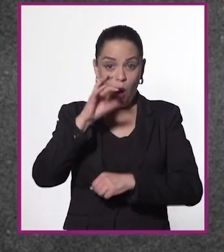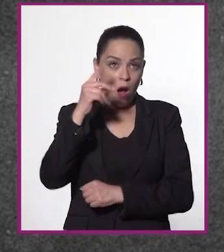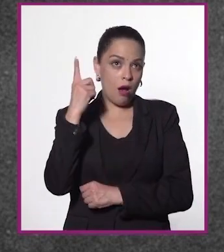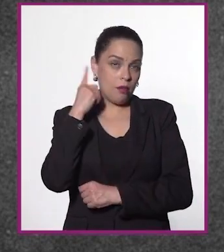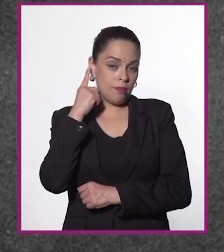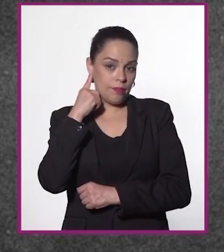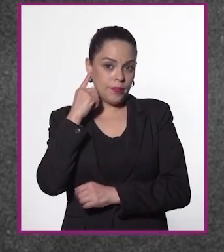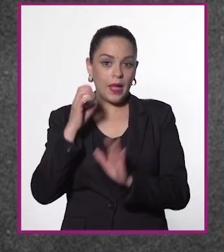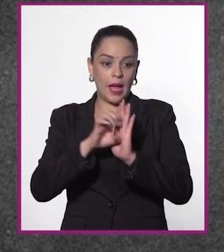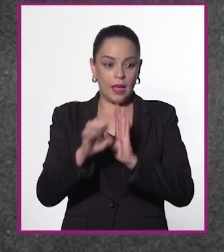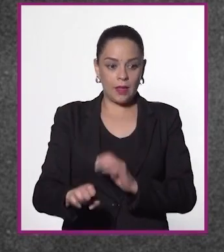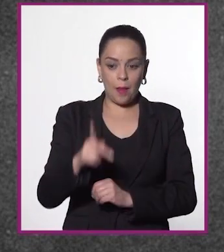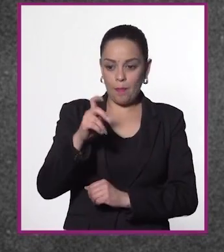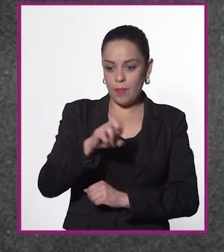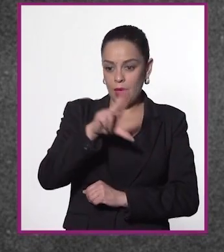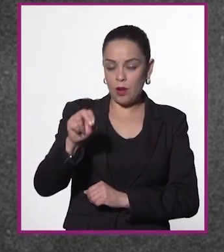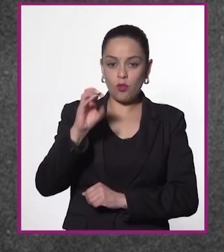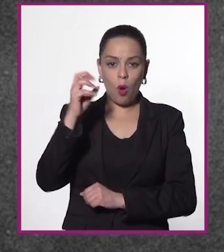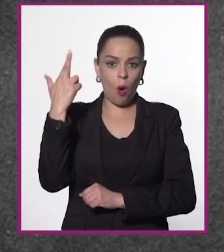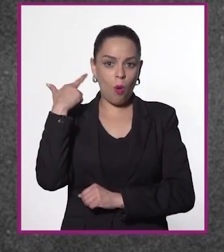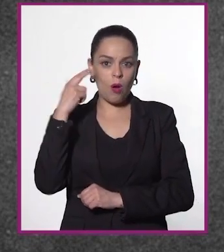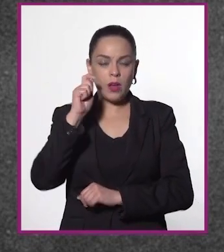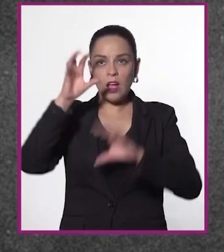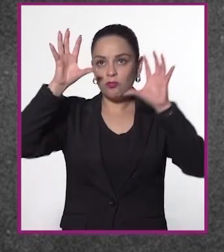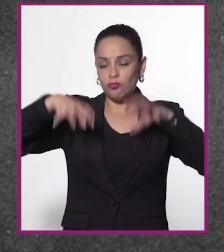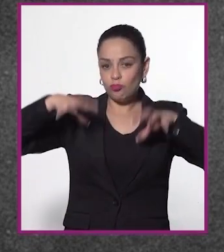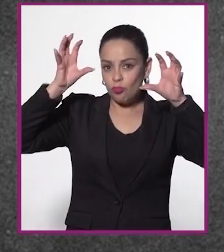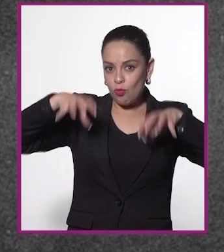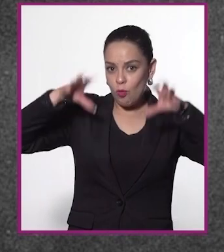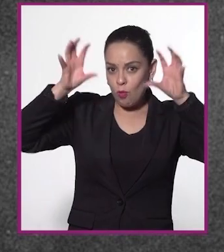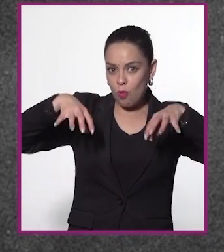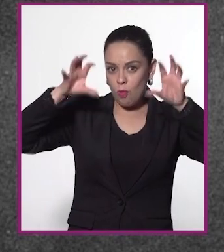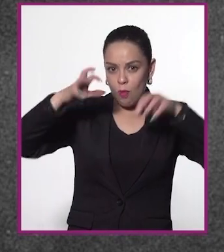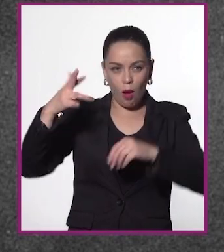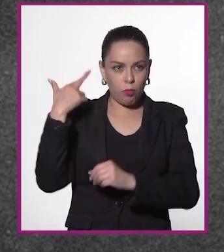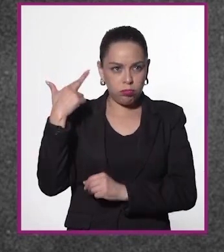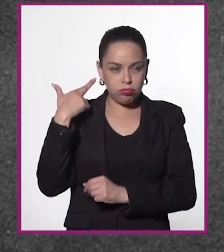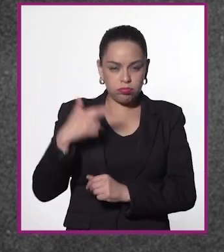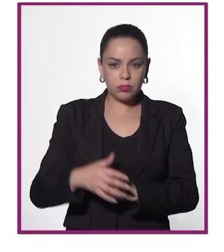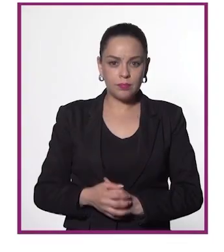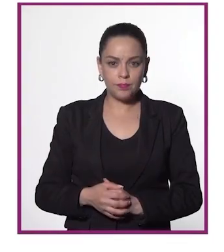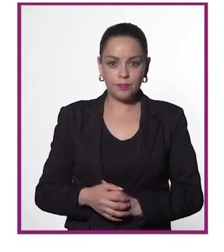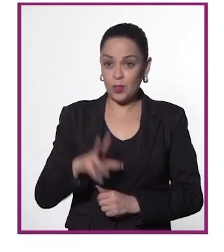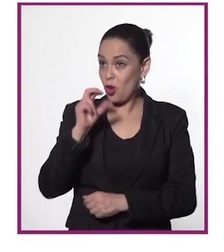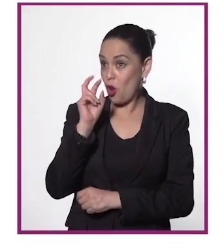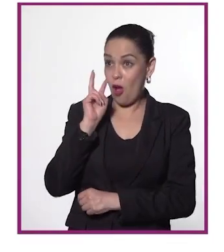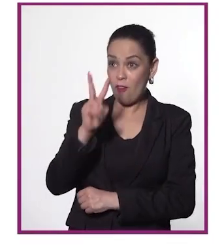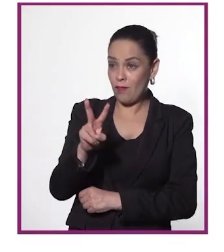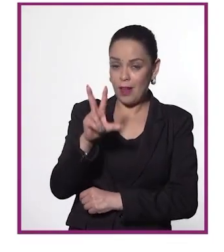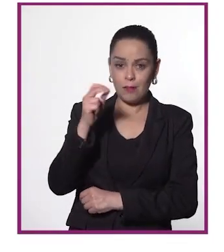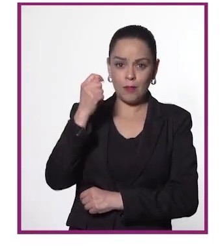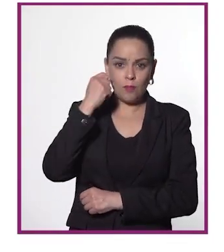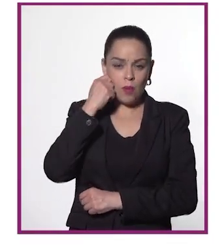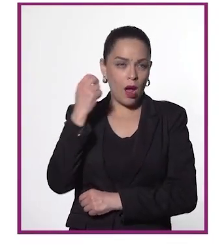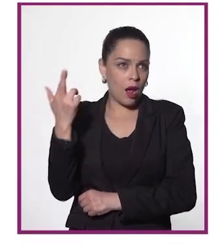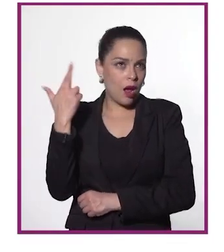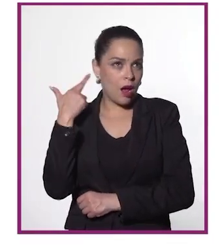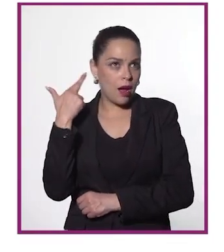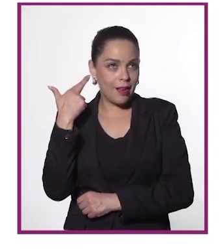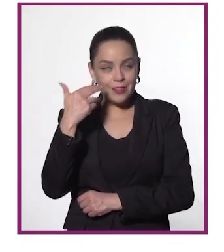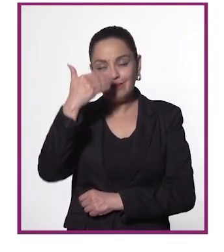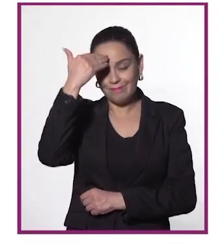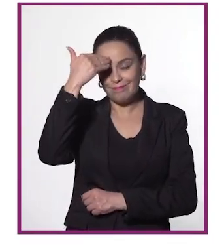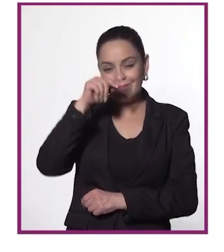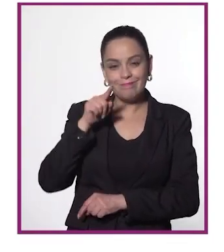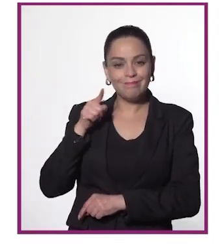como un perro o el sonido de la lluvia, que, aunque no la veamos, solo por el sonido podemos